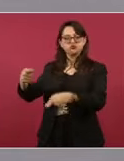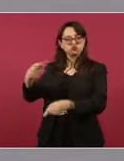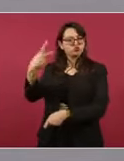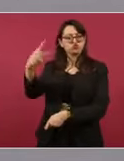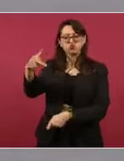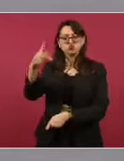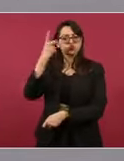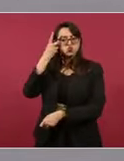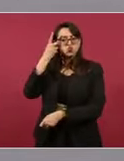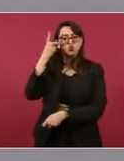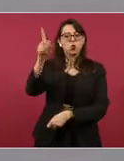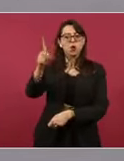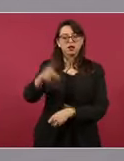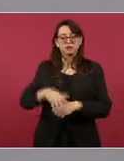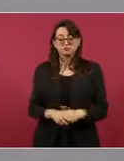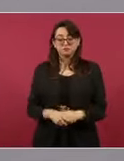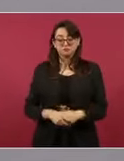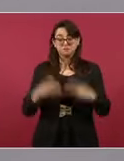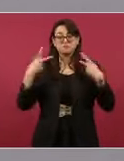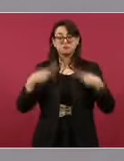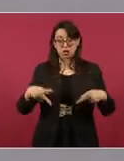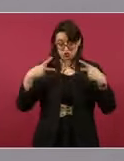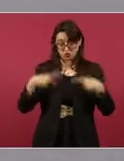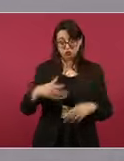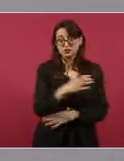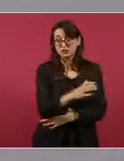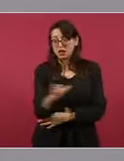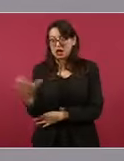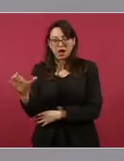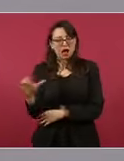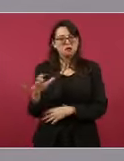Los campesinos se movilizaron en todo el país